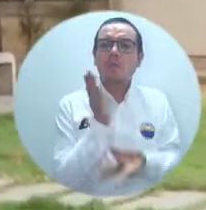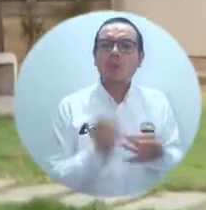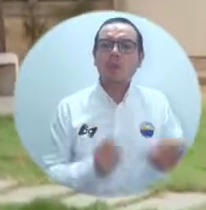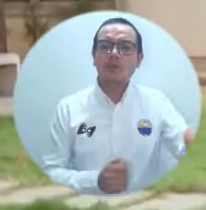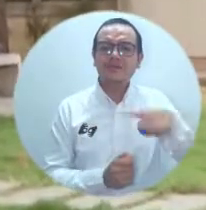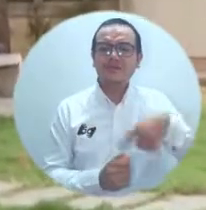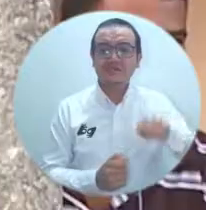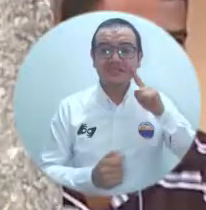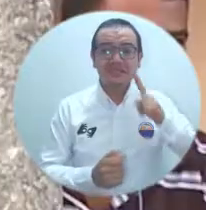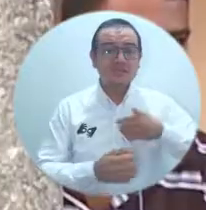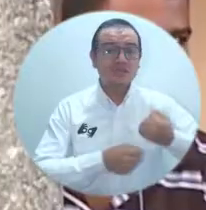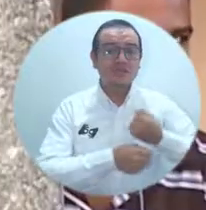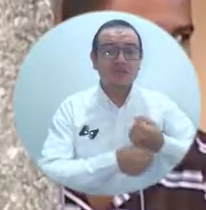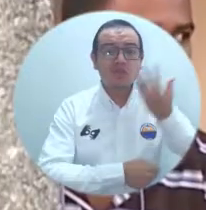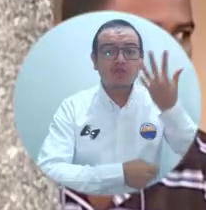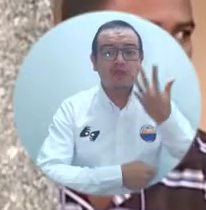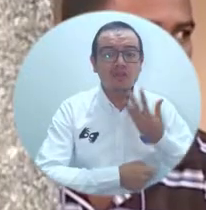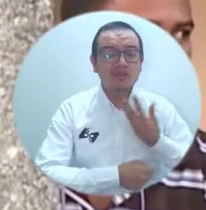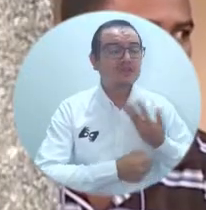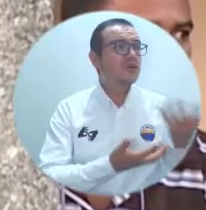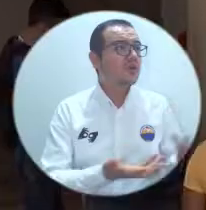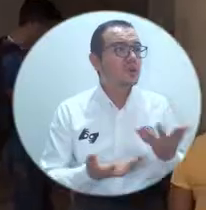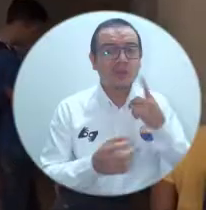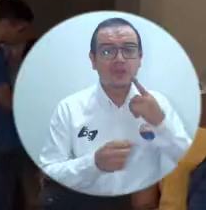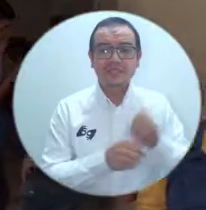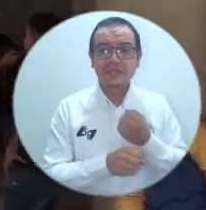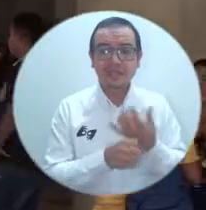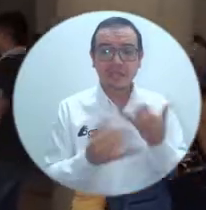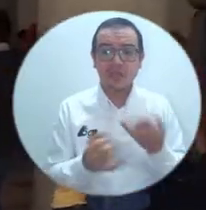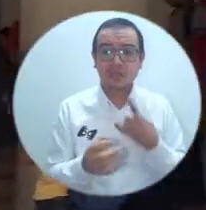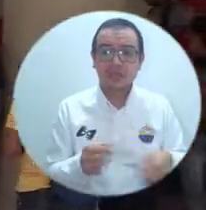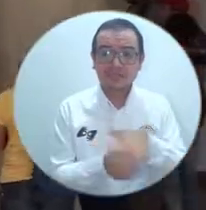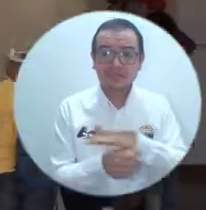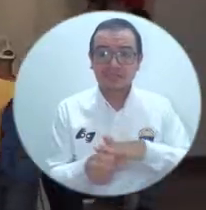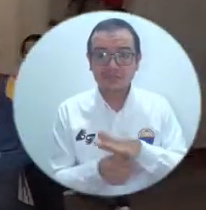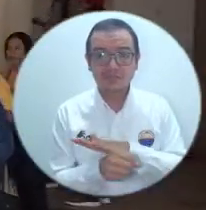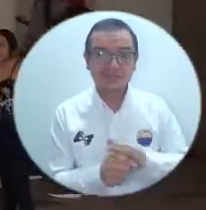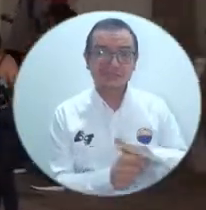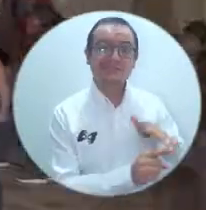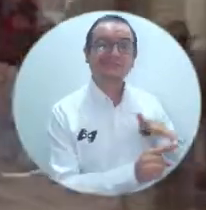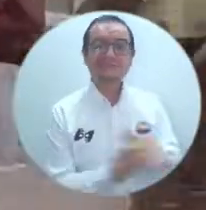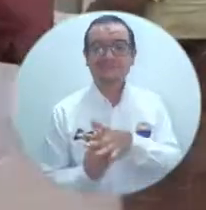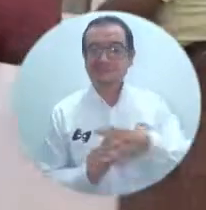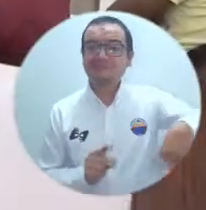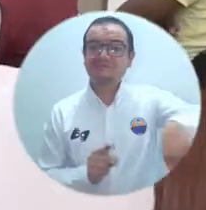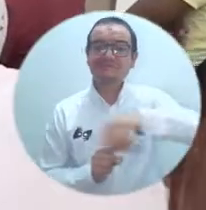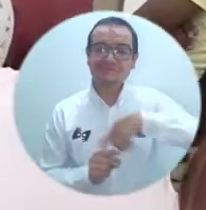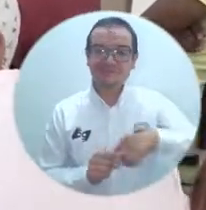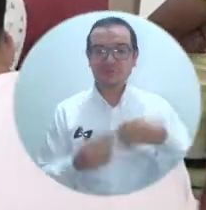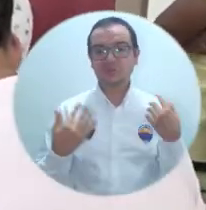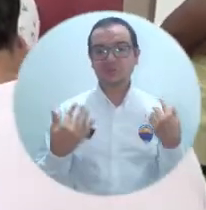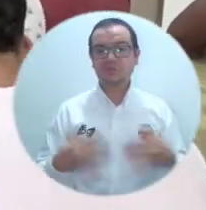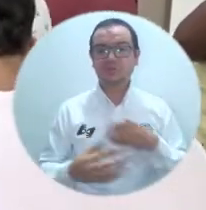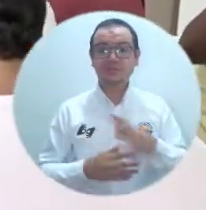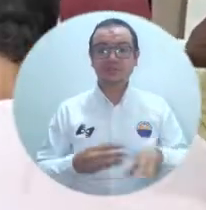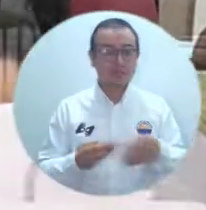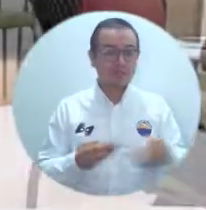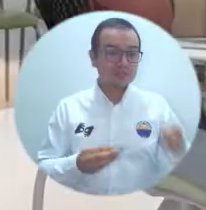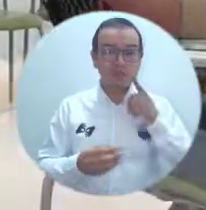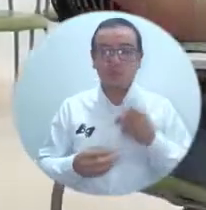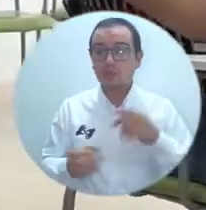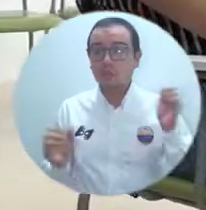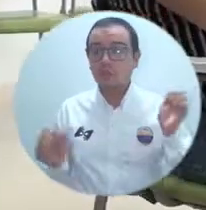gran mayoría dependen del trabajo diario para su subsistencia, por lo que la actual situación de emergencia sanitaria ha empeorado su